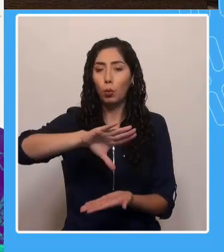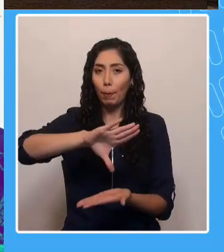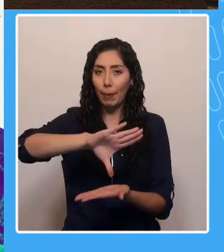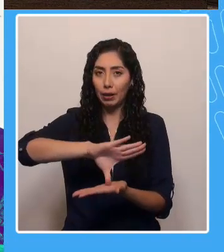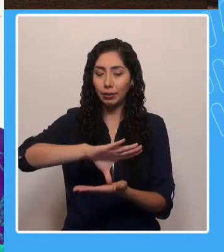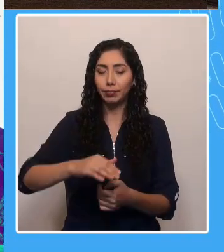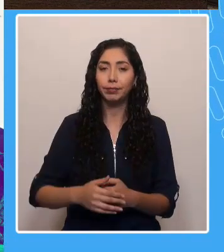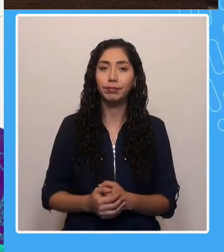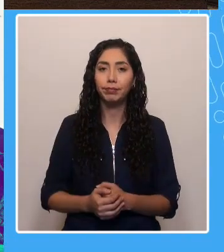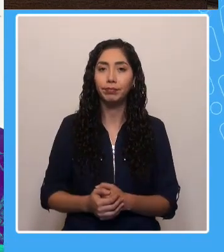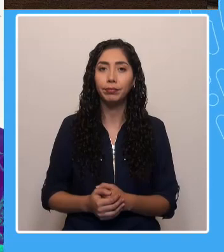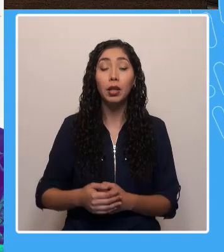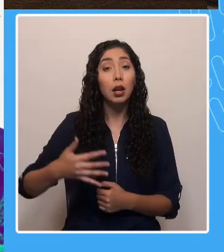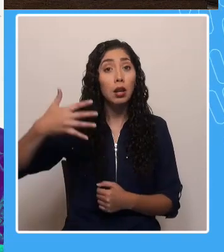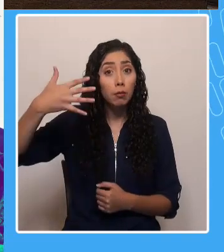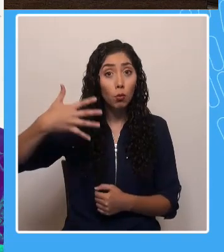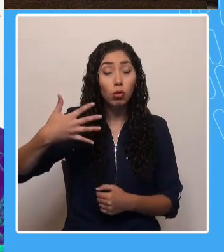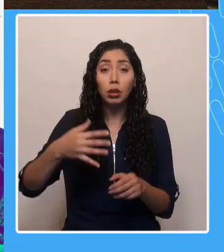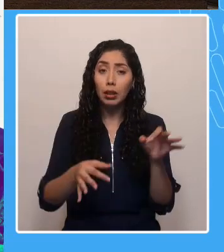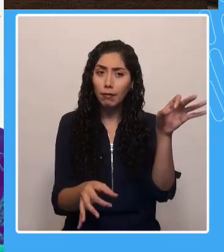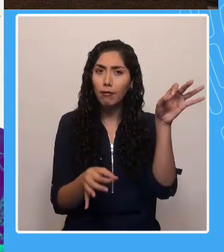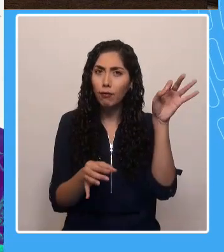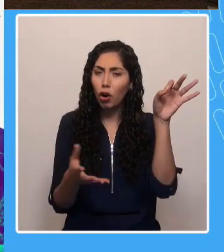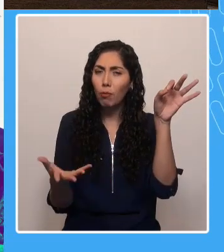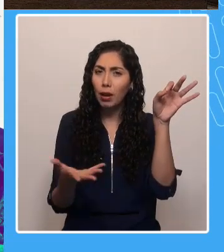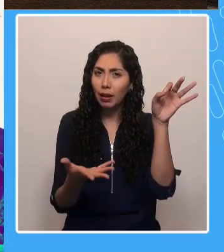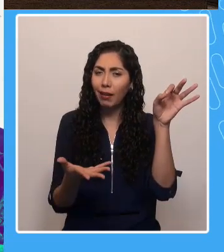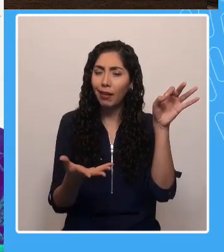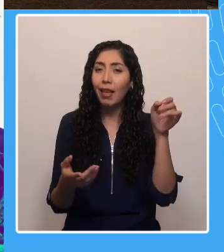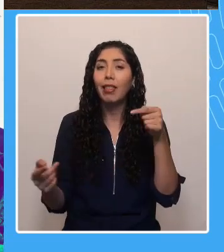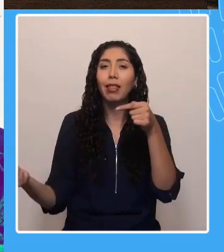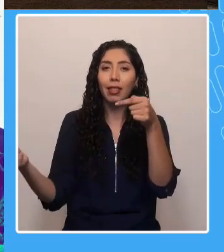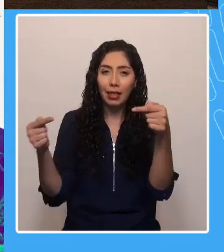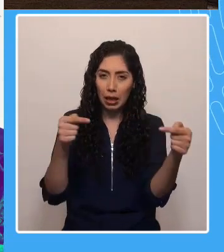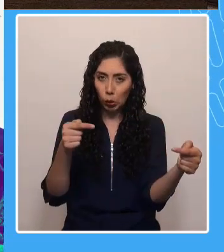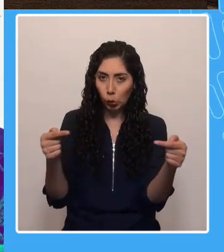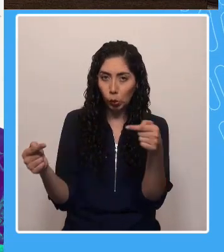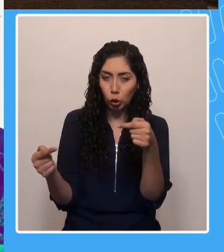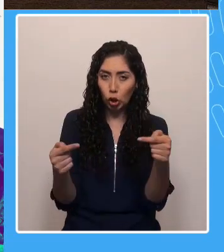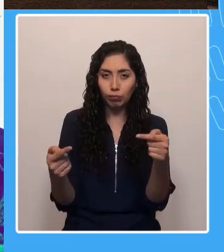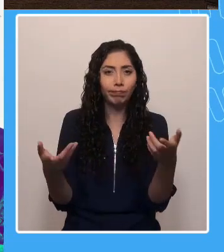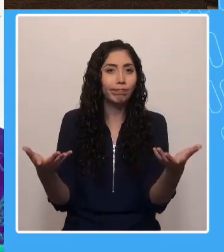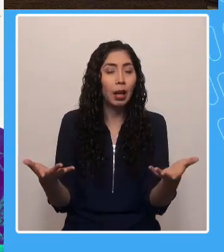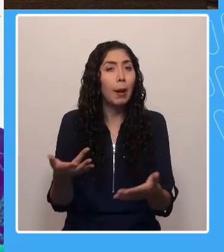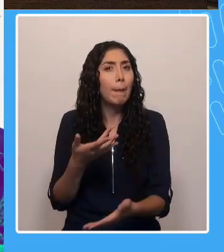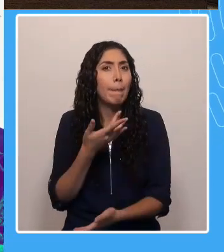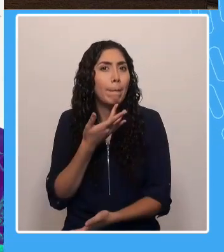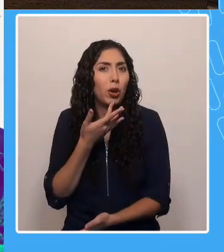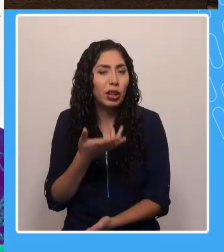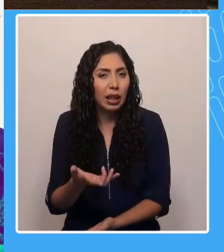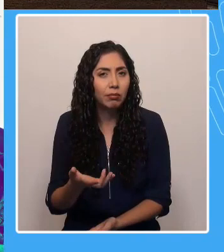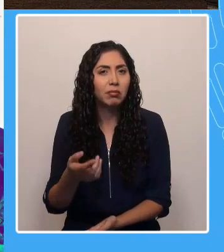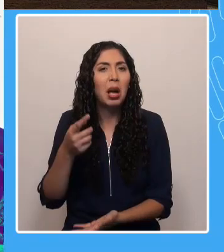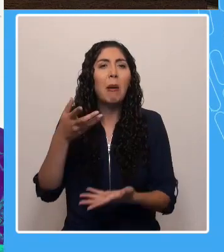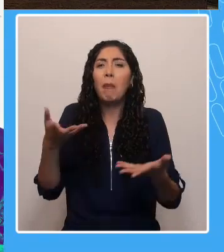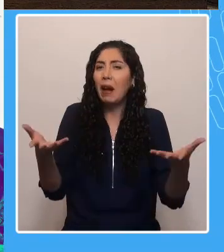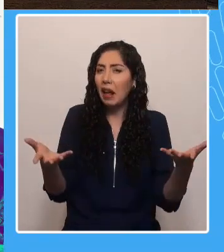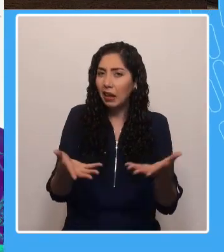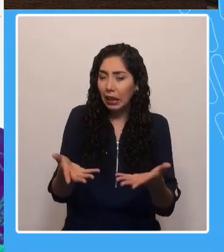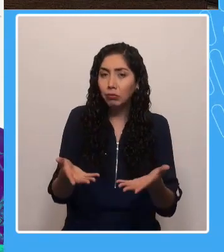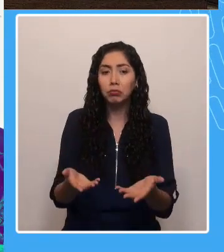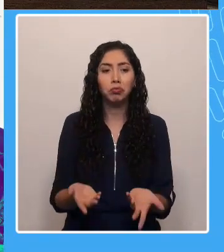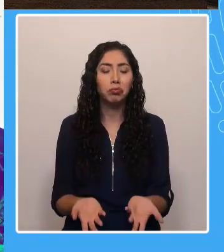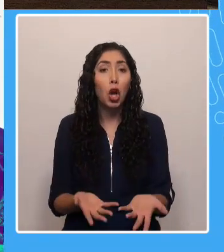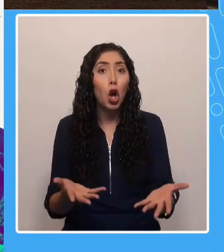La importancia de este informe radica en dar la discusión sobre el por qué, el para qué y el cómo